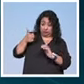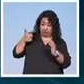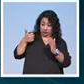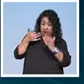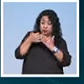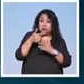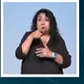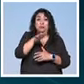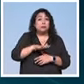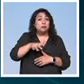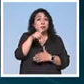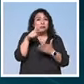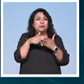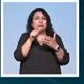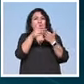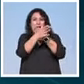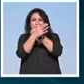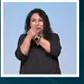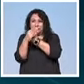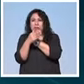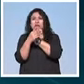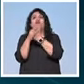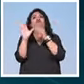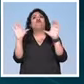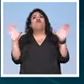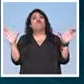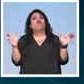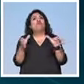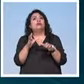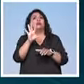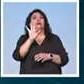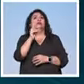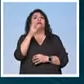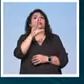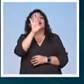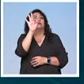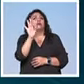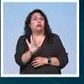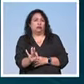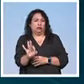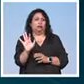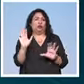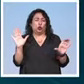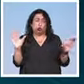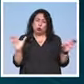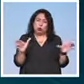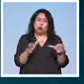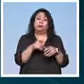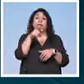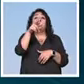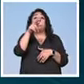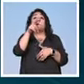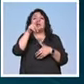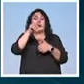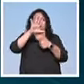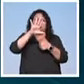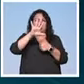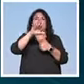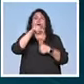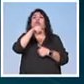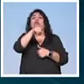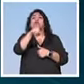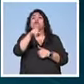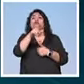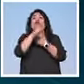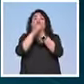el espacio geográfico de las mariposas se ha contraído 42 por en promedio en Norteamérica las poblaciones de